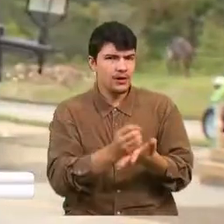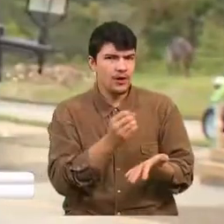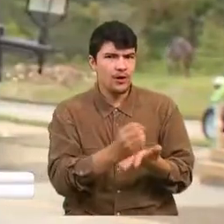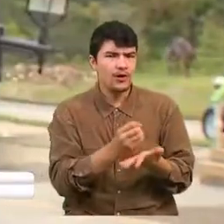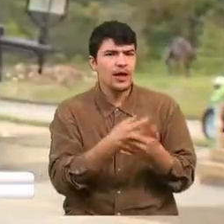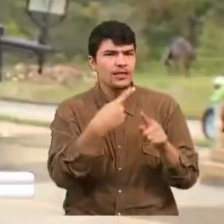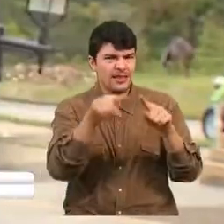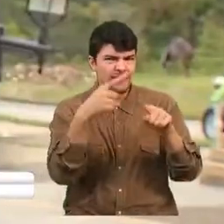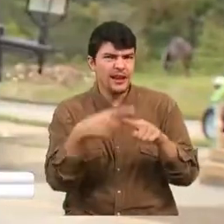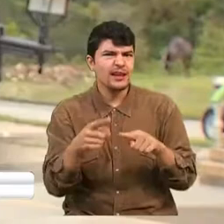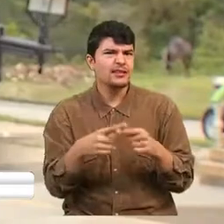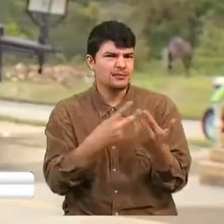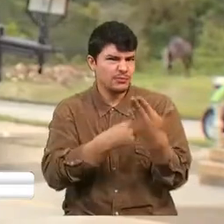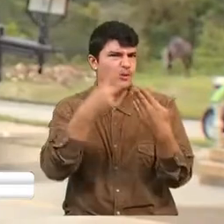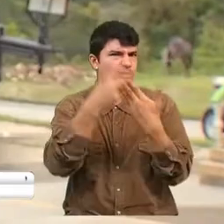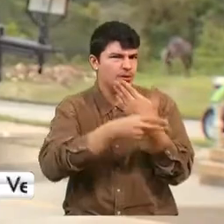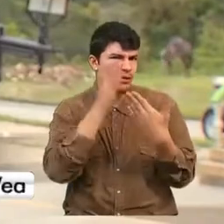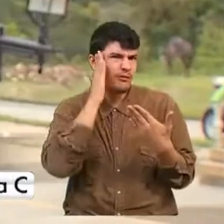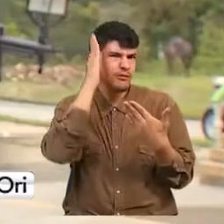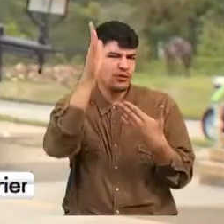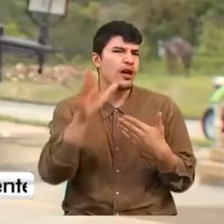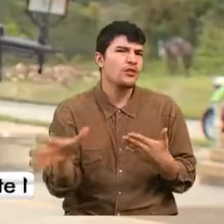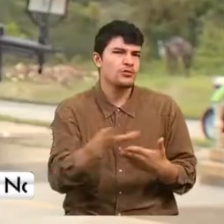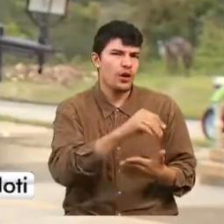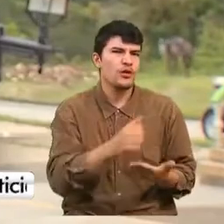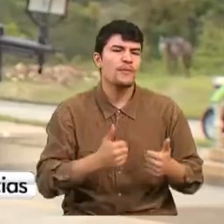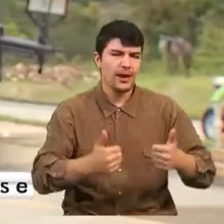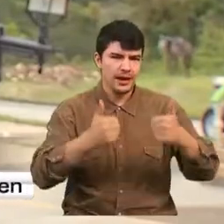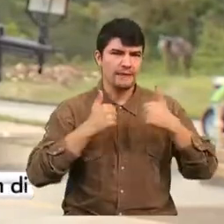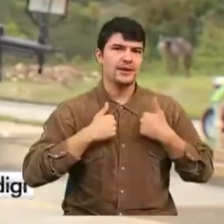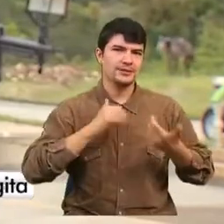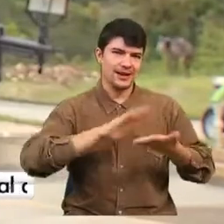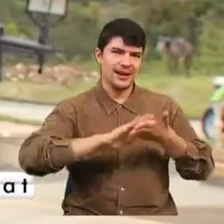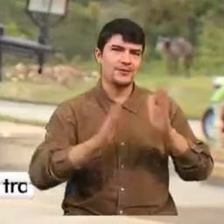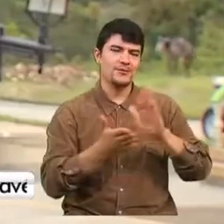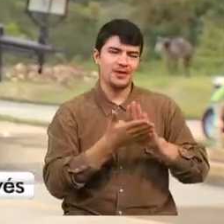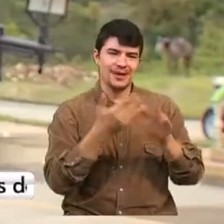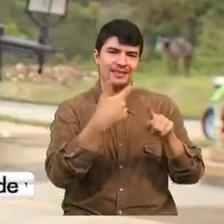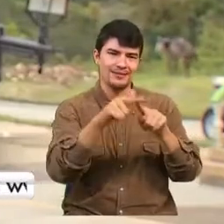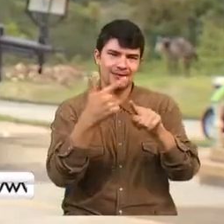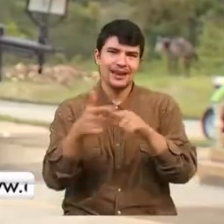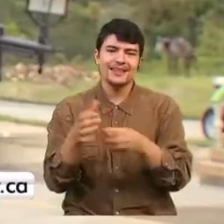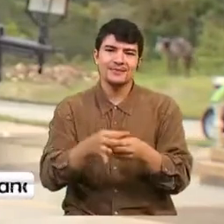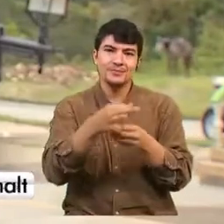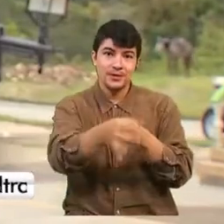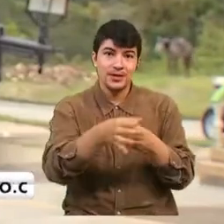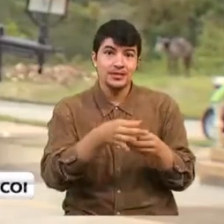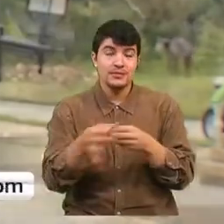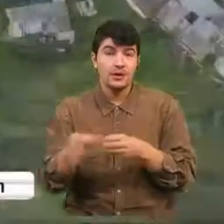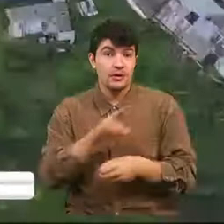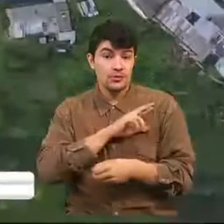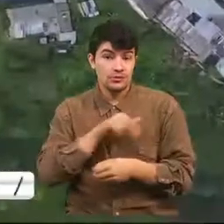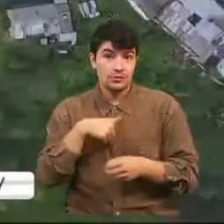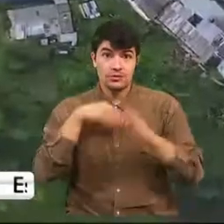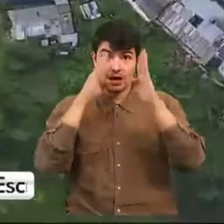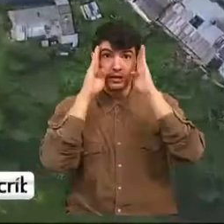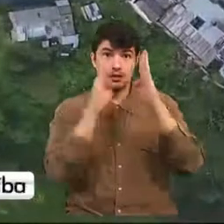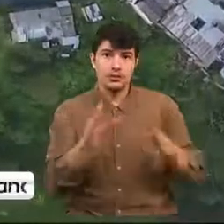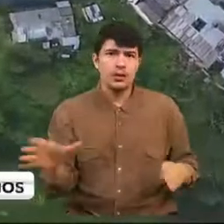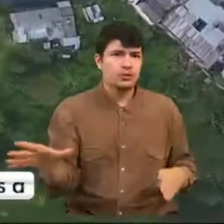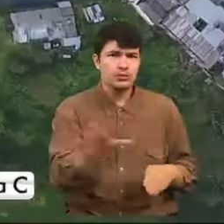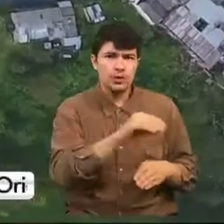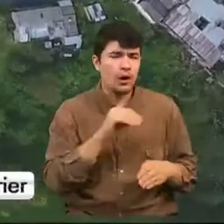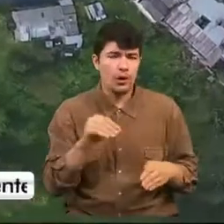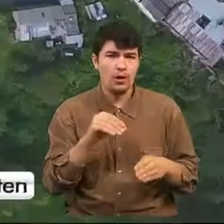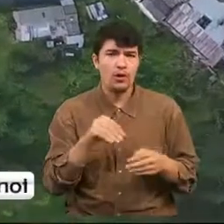siguientes proyectos que tienen ellos para toda la comunidad de sus diferentes municipios. Entonces, estamos al tanto de todo lo que se